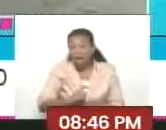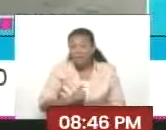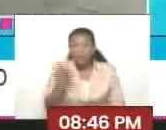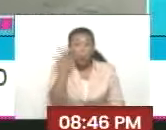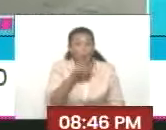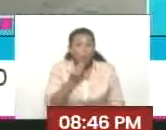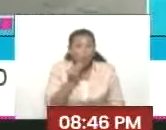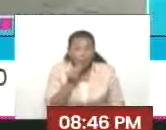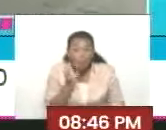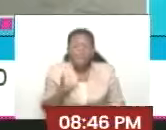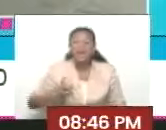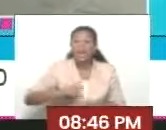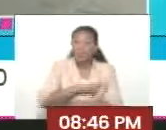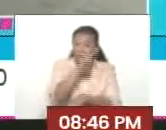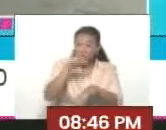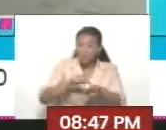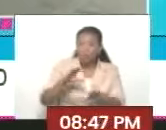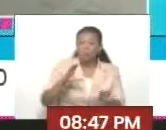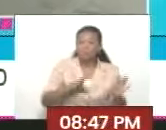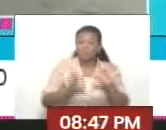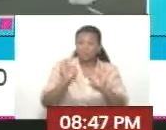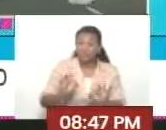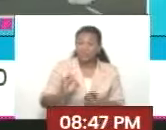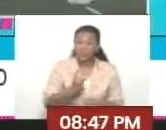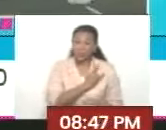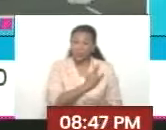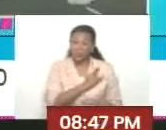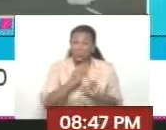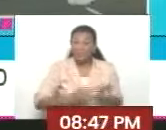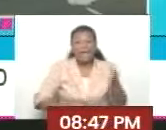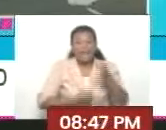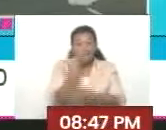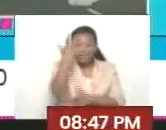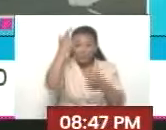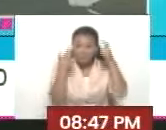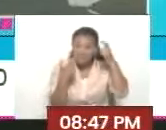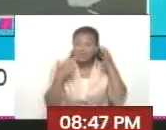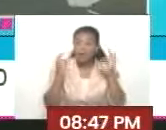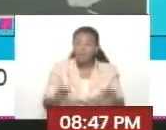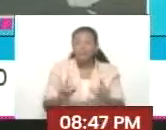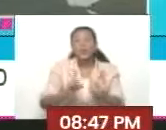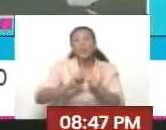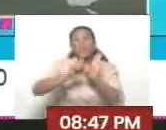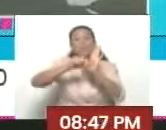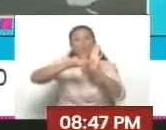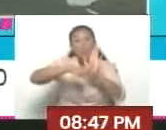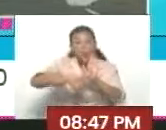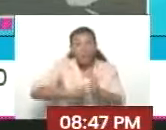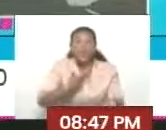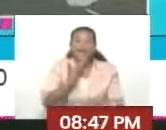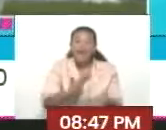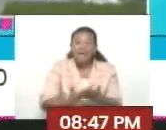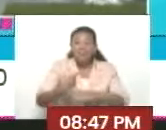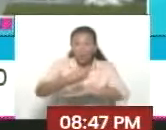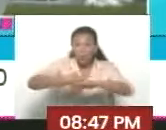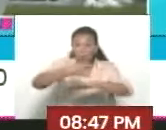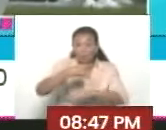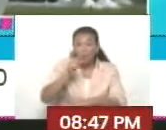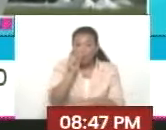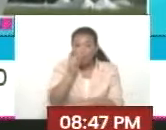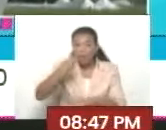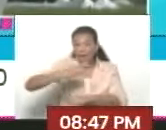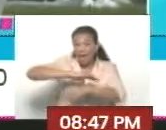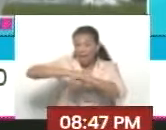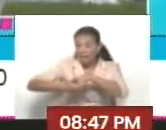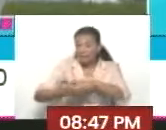La Universidad Nacional Experimental. Creación de Chávez. Posteriormente, gracias a mi gobernador Héctor Rodríguez,